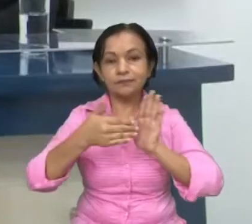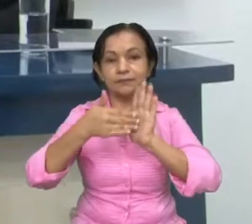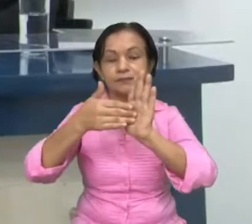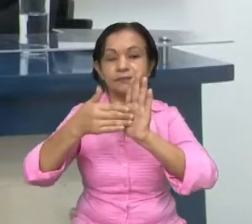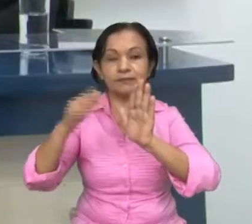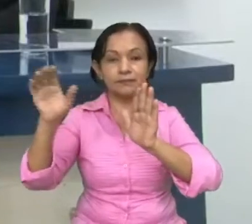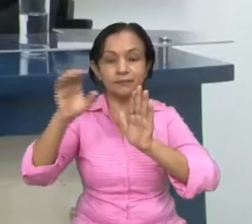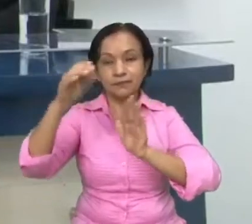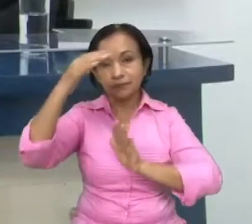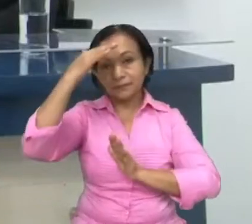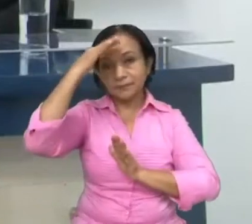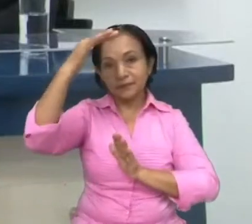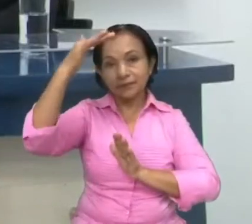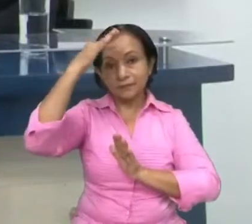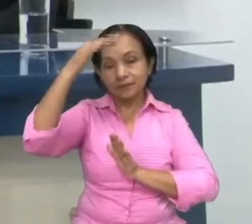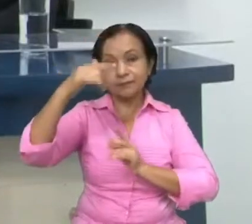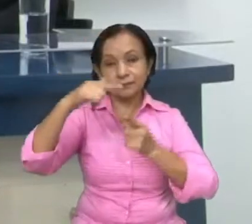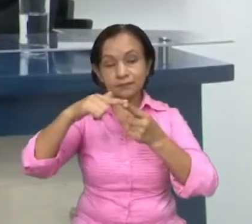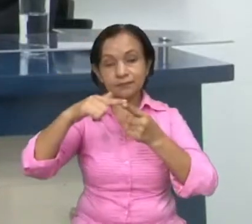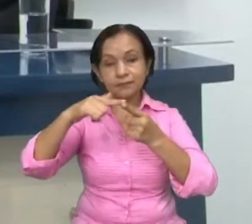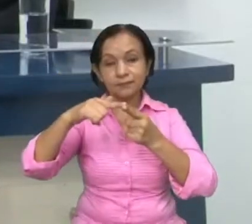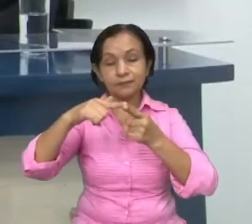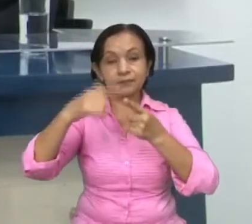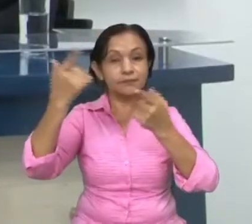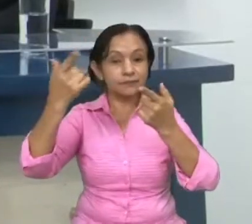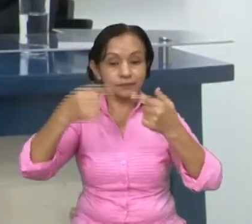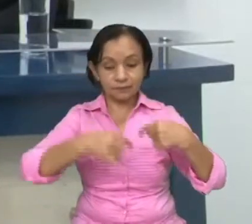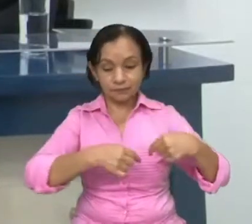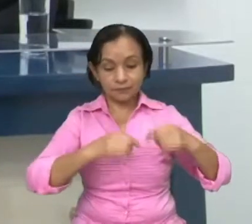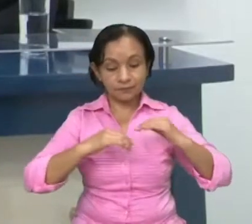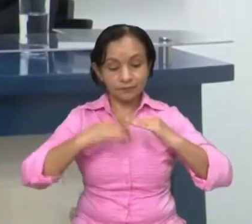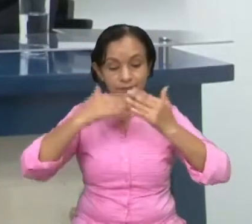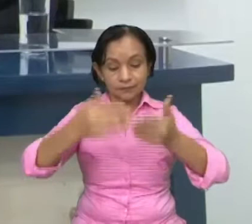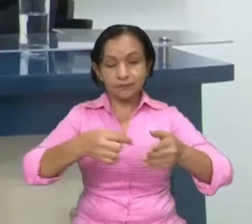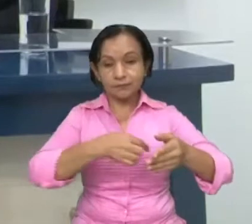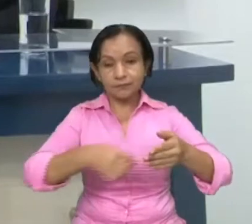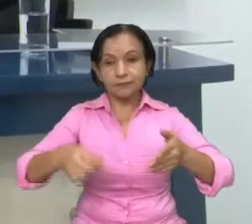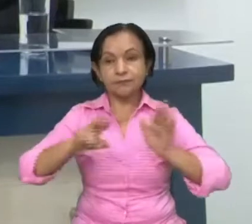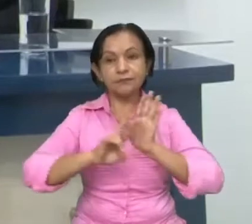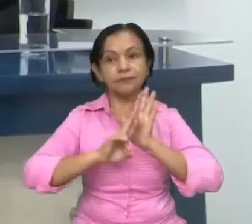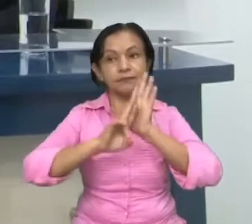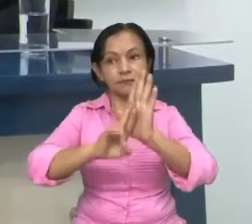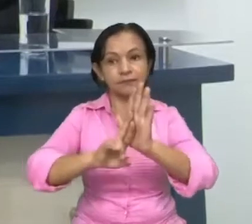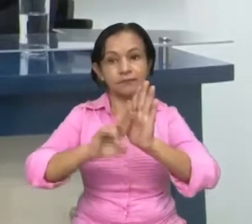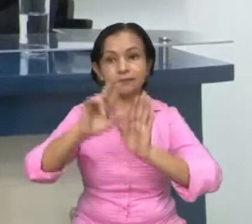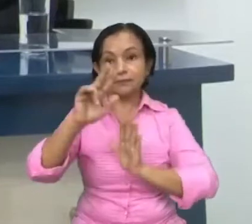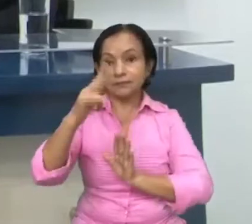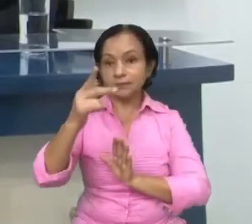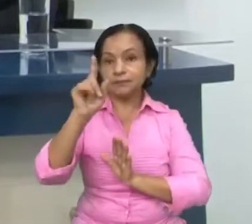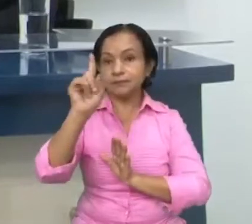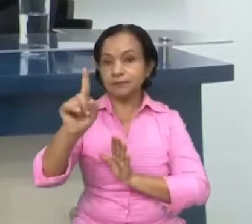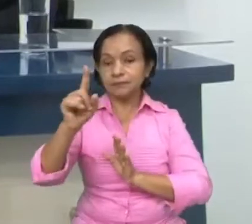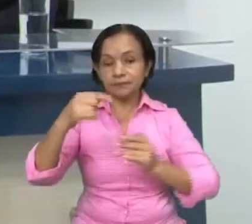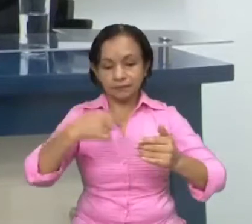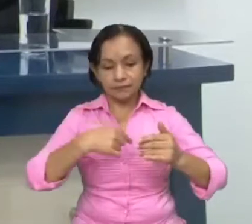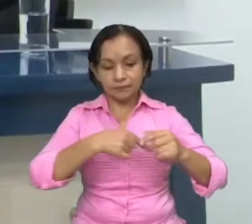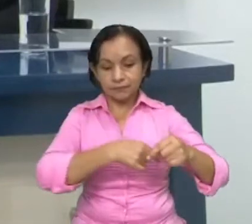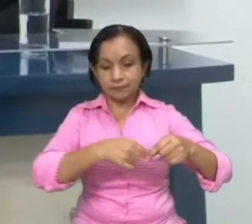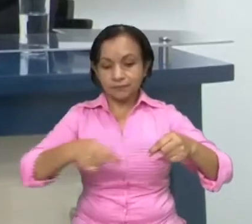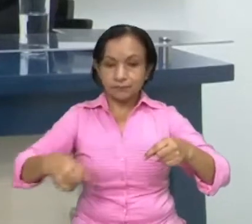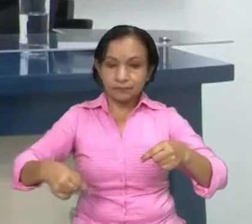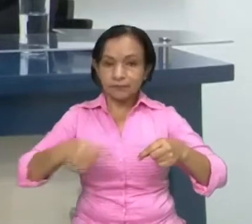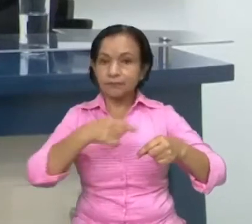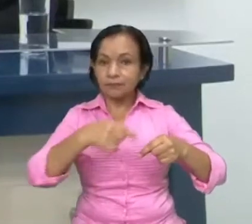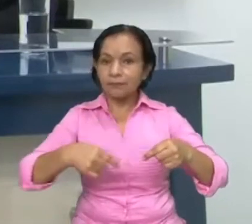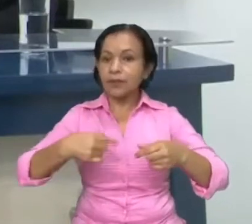Presentamos en enero en México, en el Congreso Internacional de Cirugía Fetal, nuestros resultados, ya con 81 procedimientos realizados,